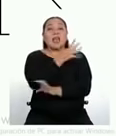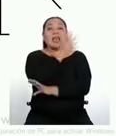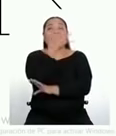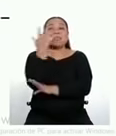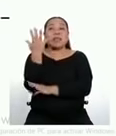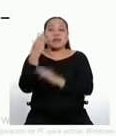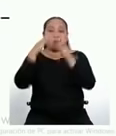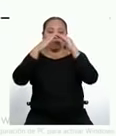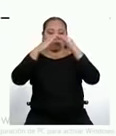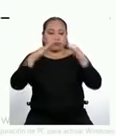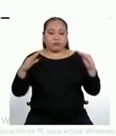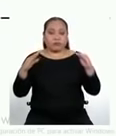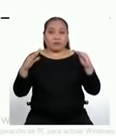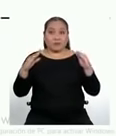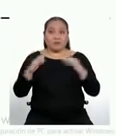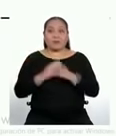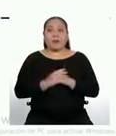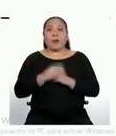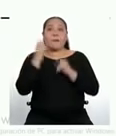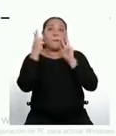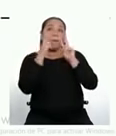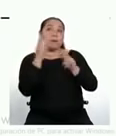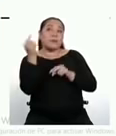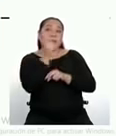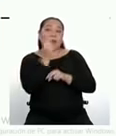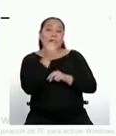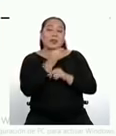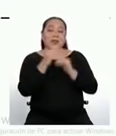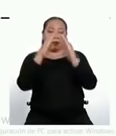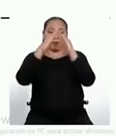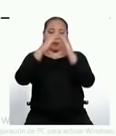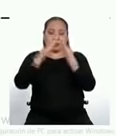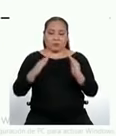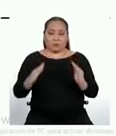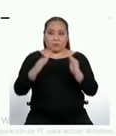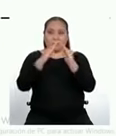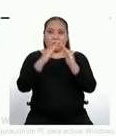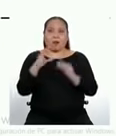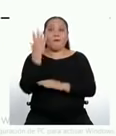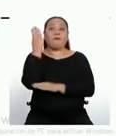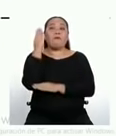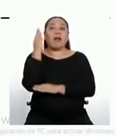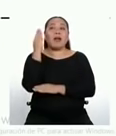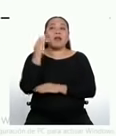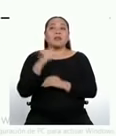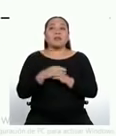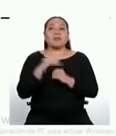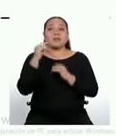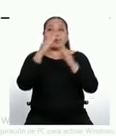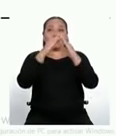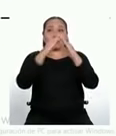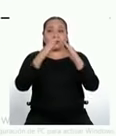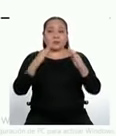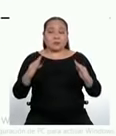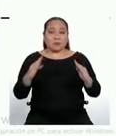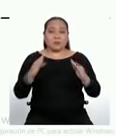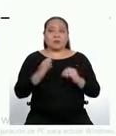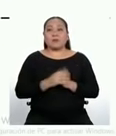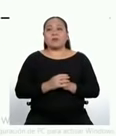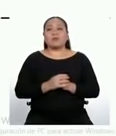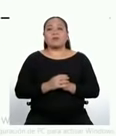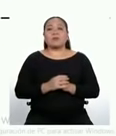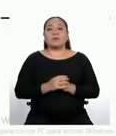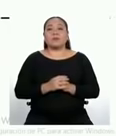disposición triangular en su techo. Vemos aquí también el techo de los baños, por ejemplo, que es un triángulo equilátero, o